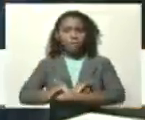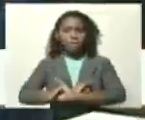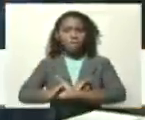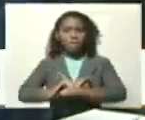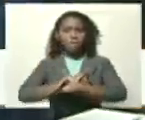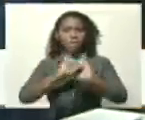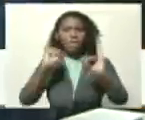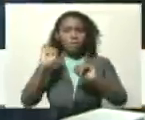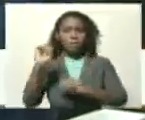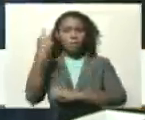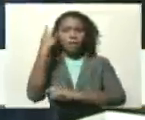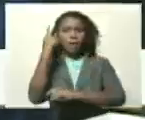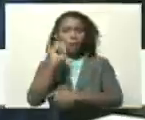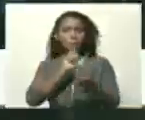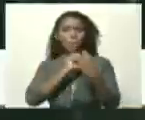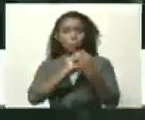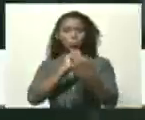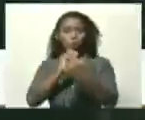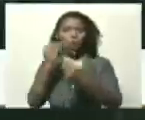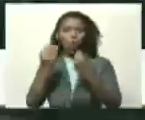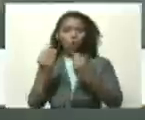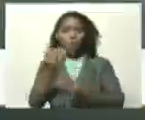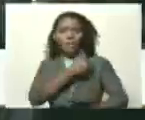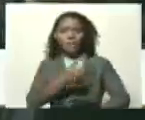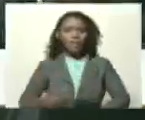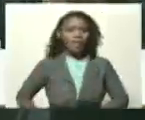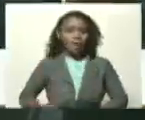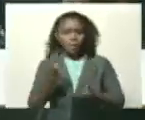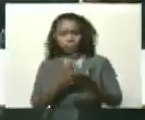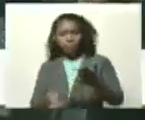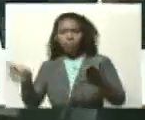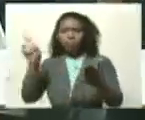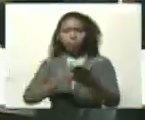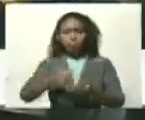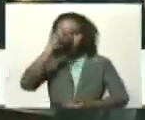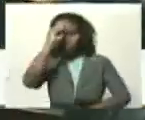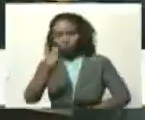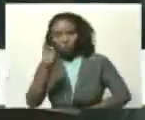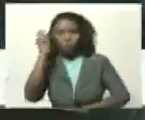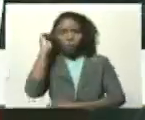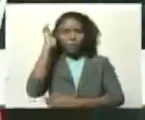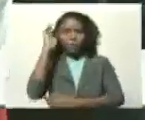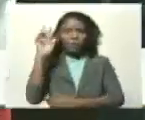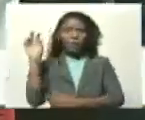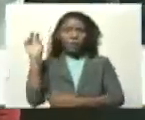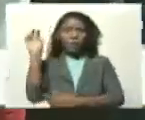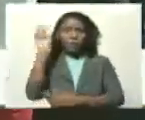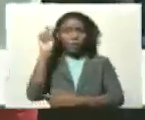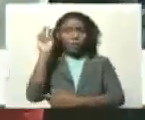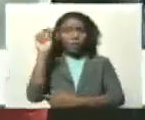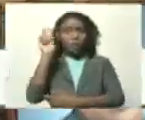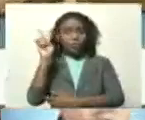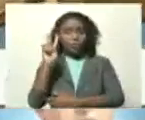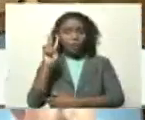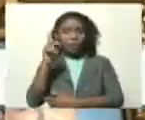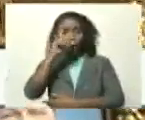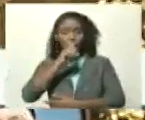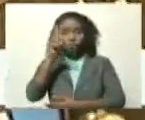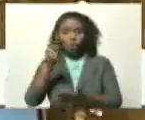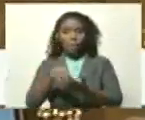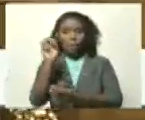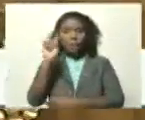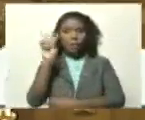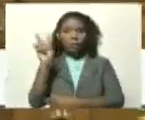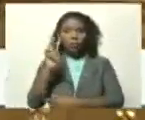Su primer discurso como presidente ratificado del Parlamento venezolano para el año